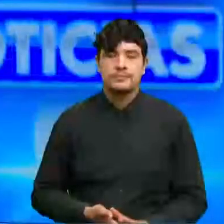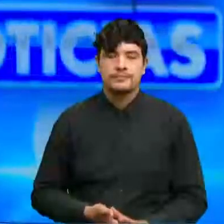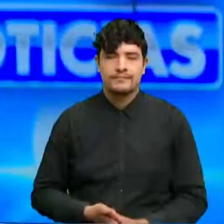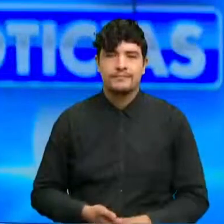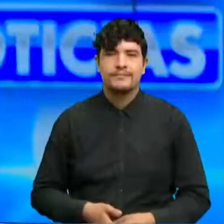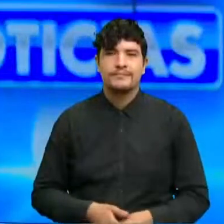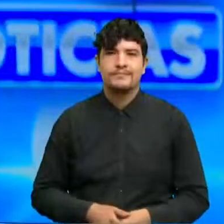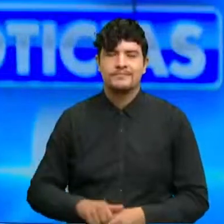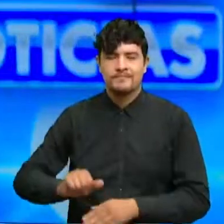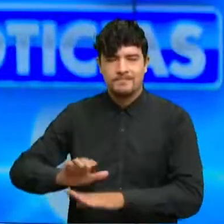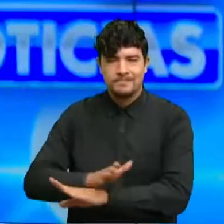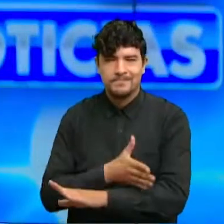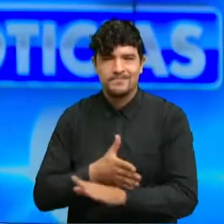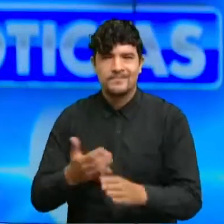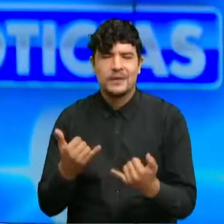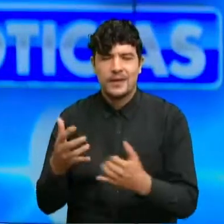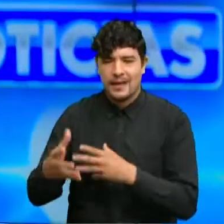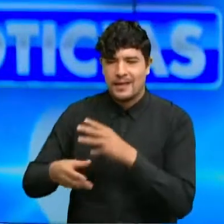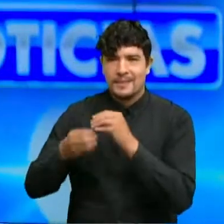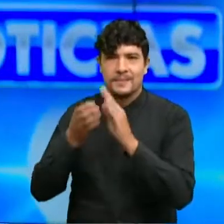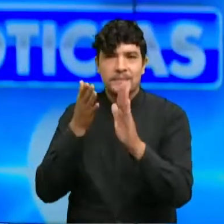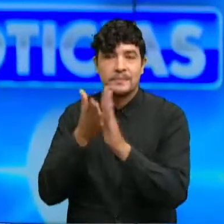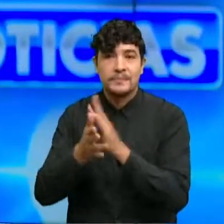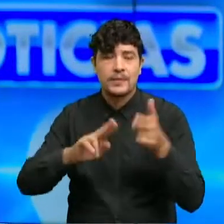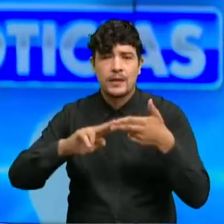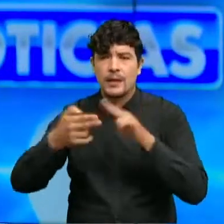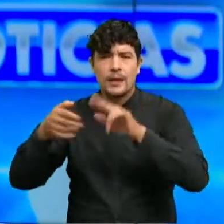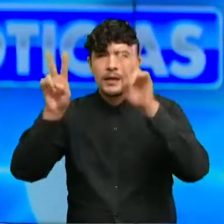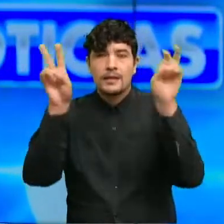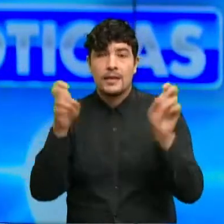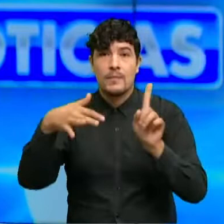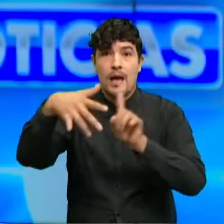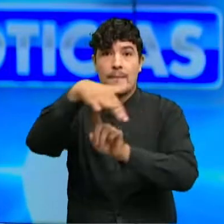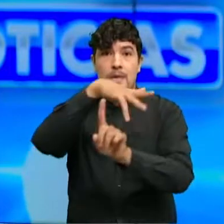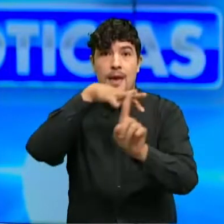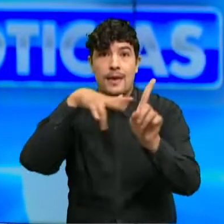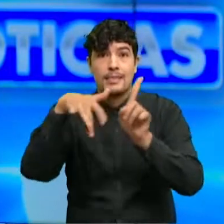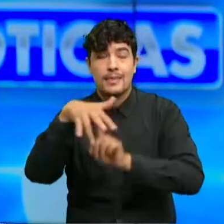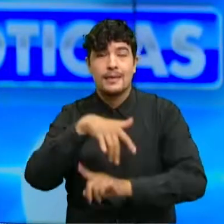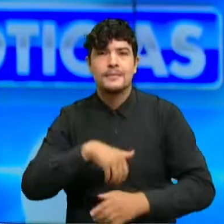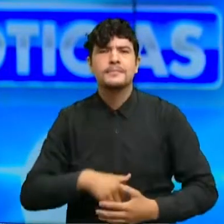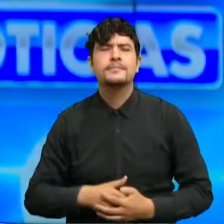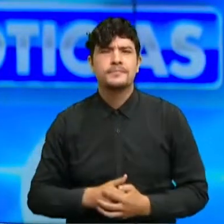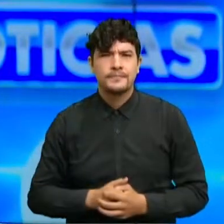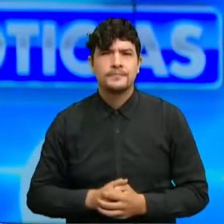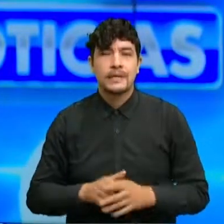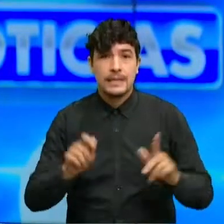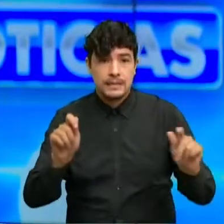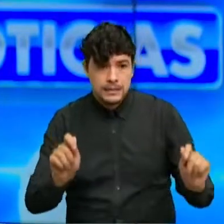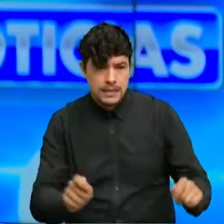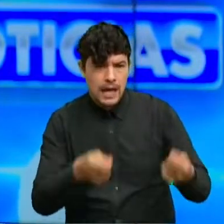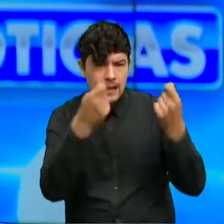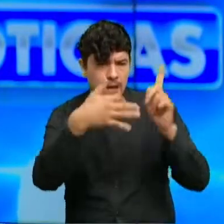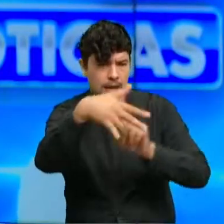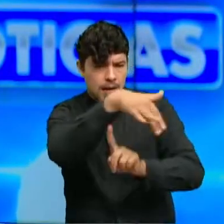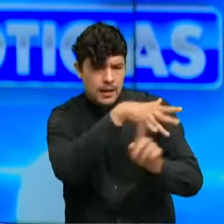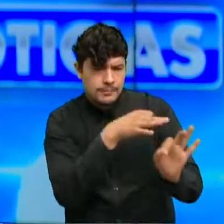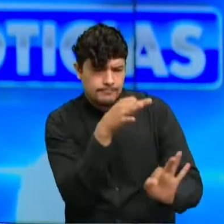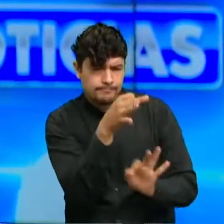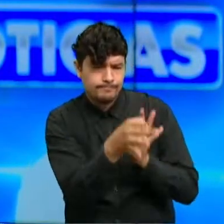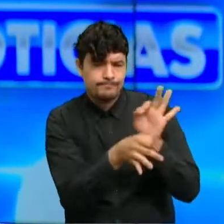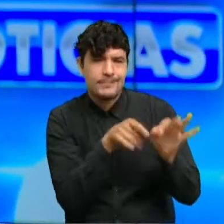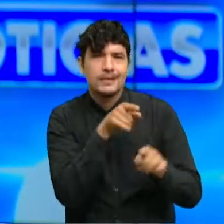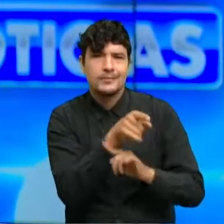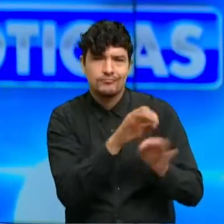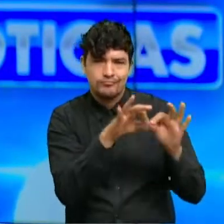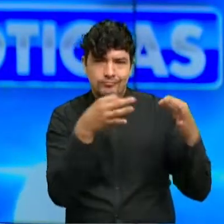con música tenemos más noticias y están relacionadas con el medio ambiente y es que justamente salvar el medio ambiente es el lema que mantiene el